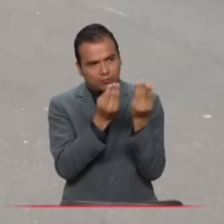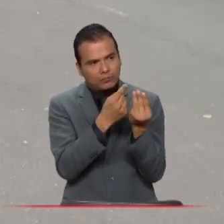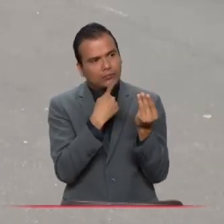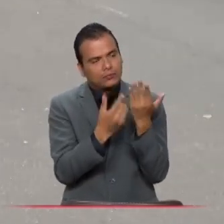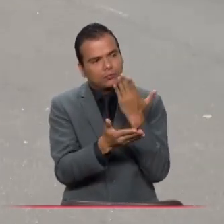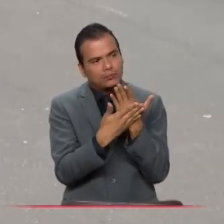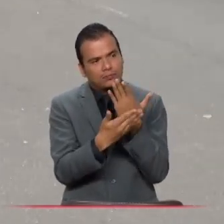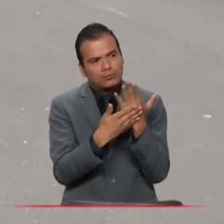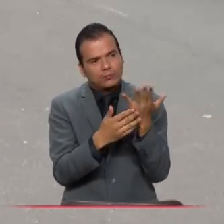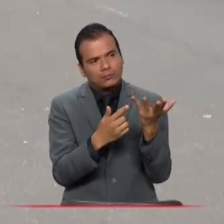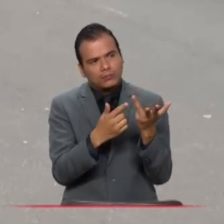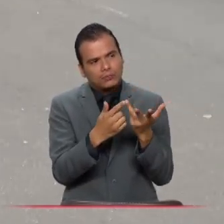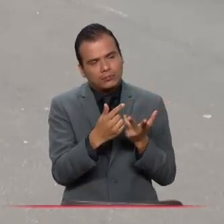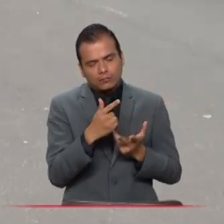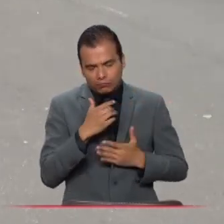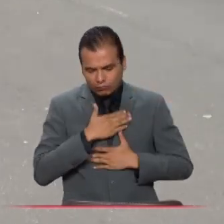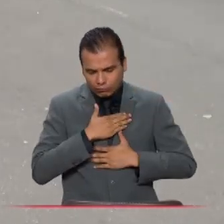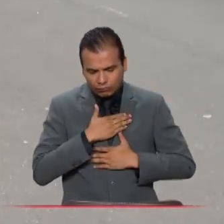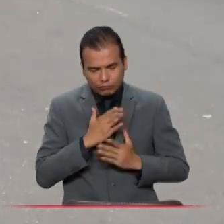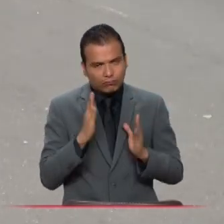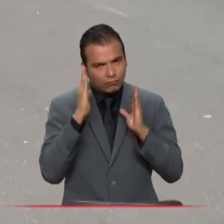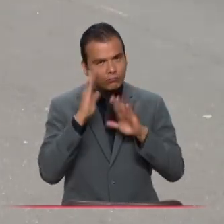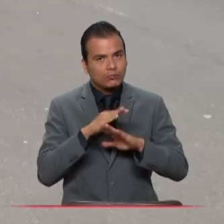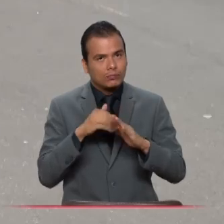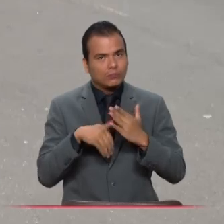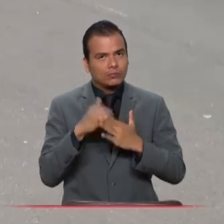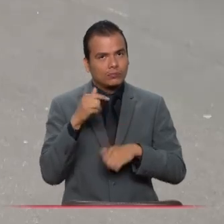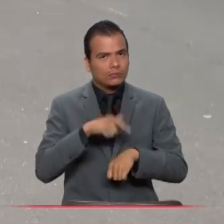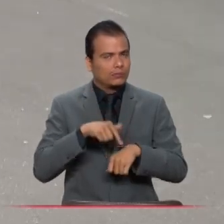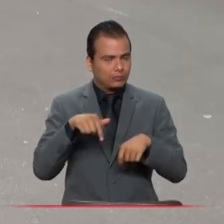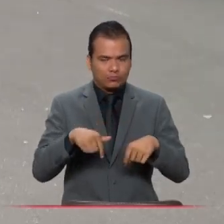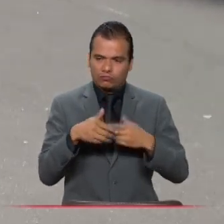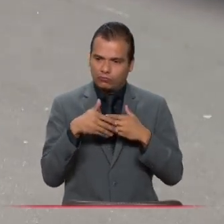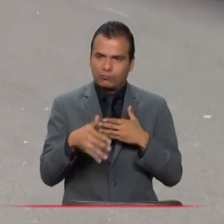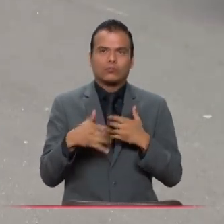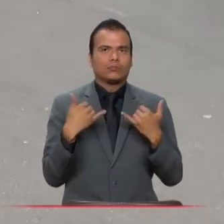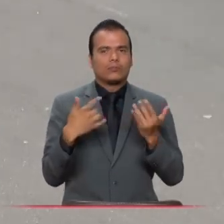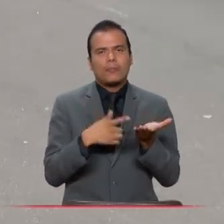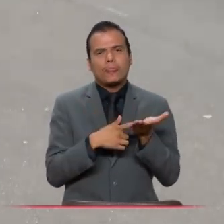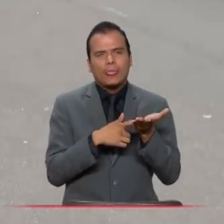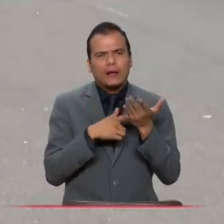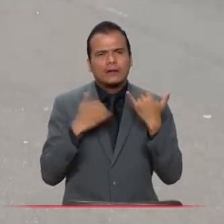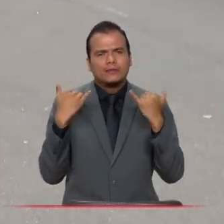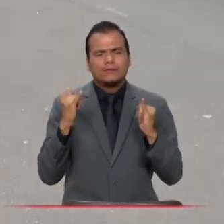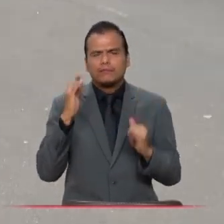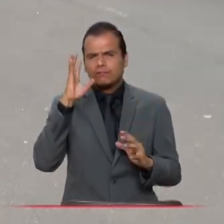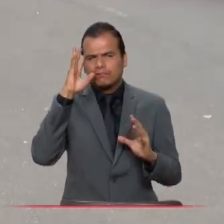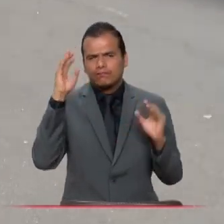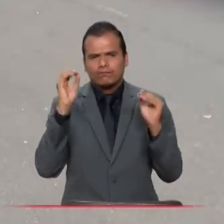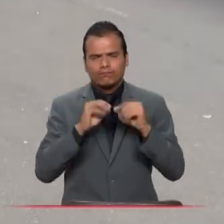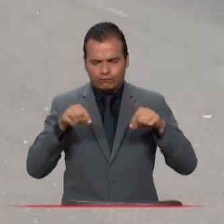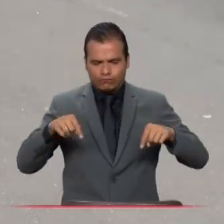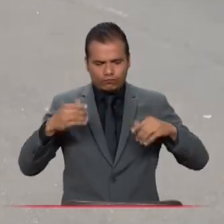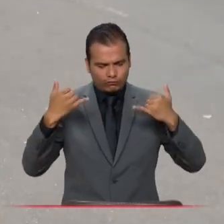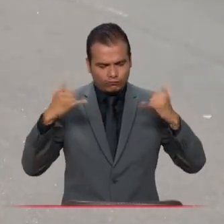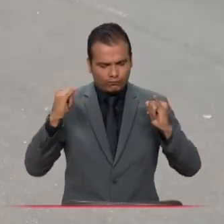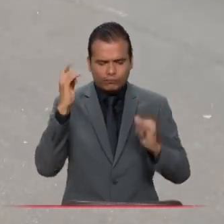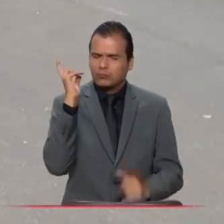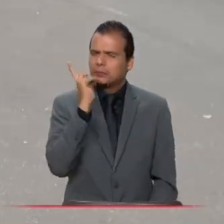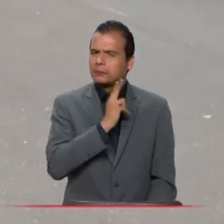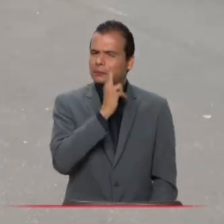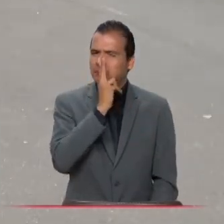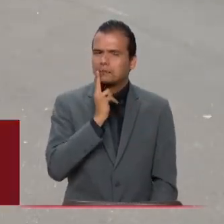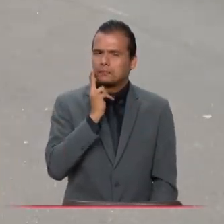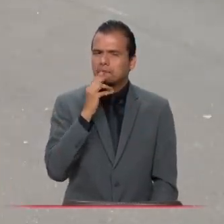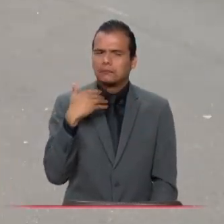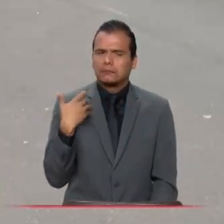del gremio en las mesas de trabajo que empezarán a realizarse a partir de hoy. Pero bueno, hablemos de estos compromisos del Gobierno Nacional, y es hacer